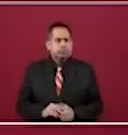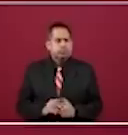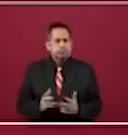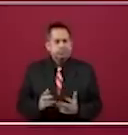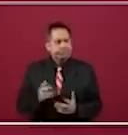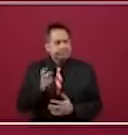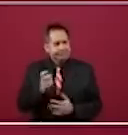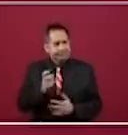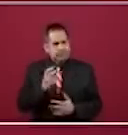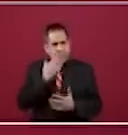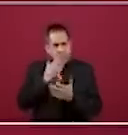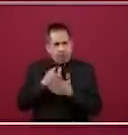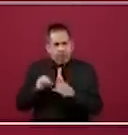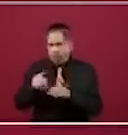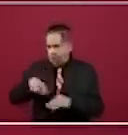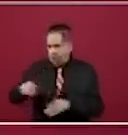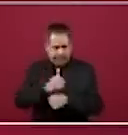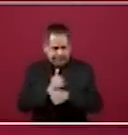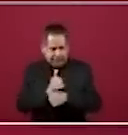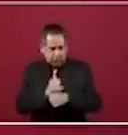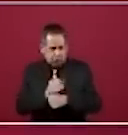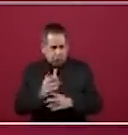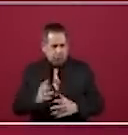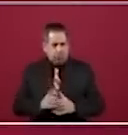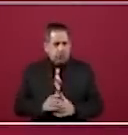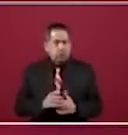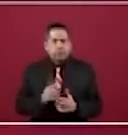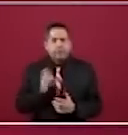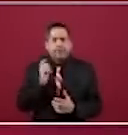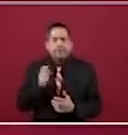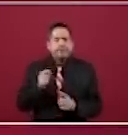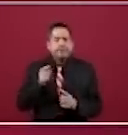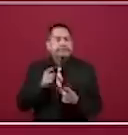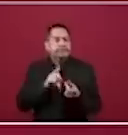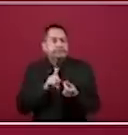Ese es un buen trabajo de investigación. ¿De dónde